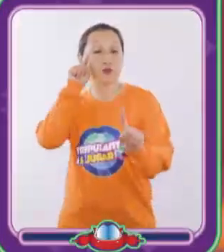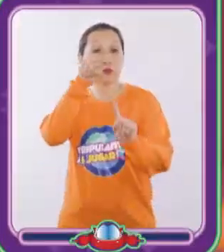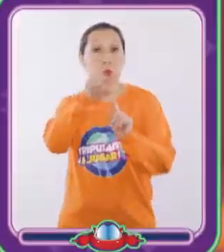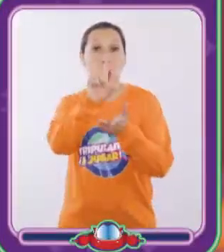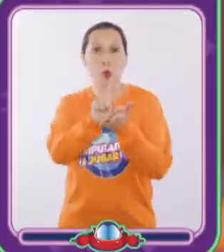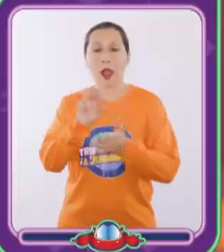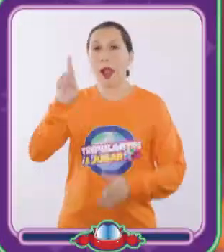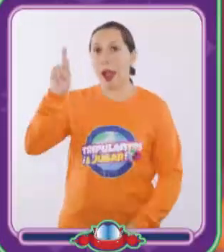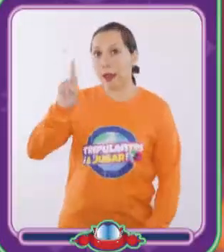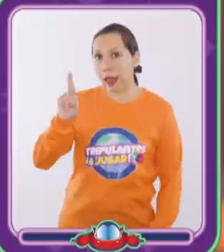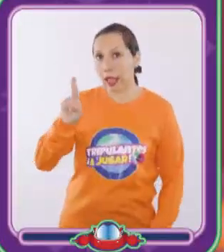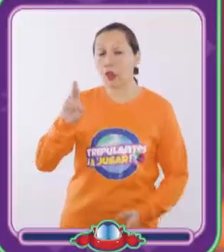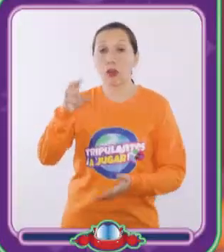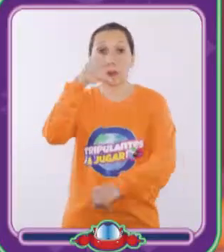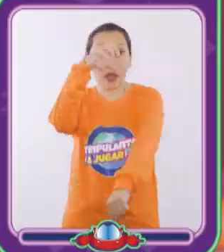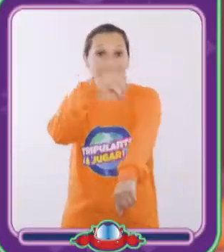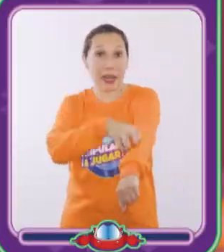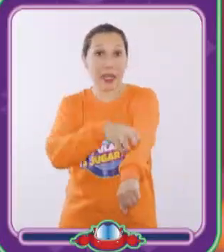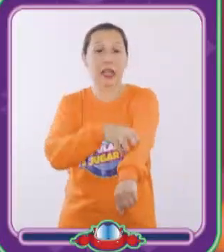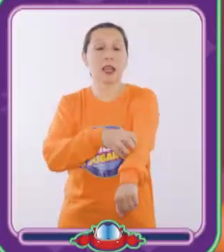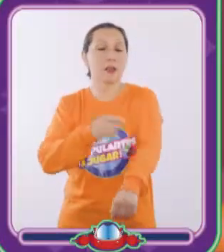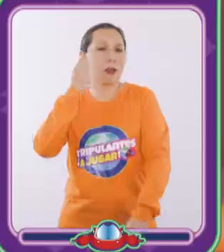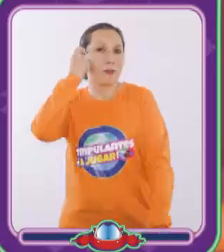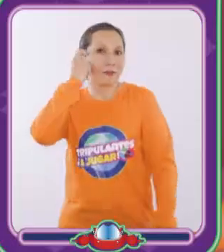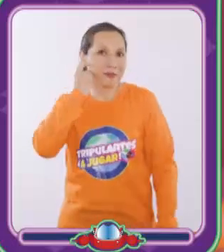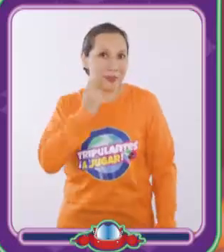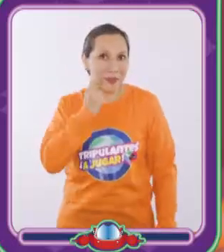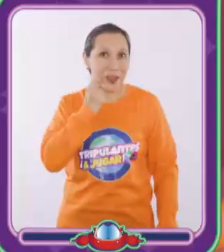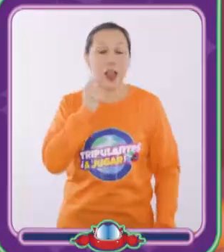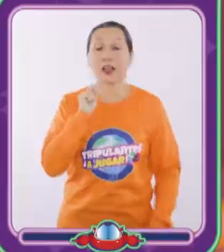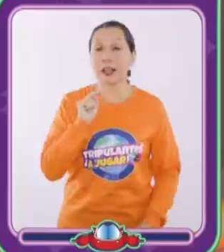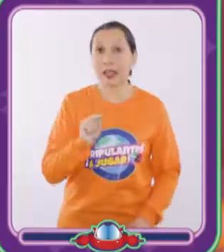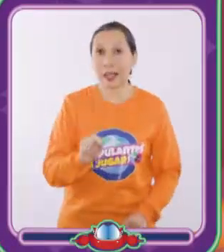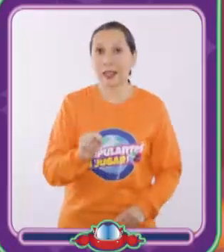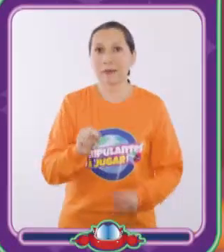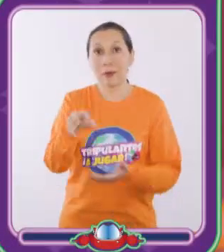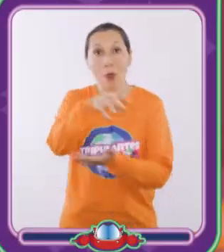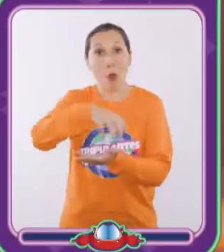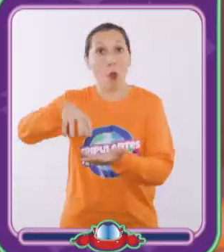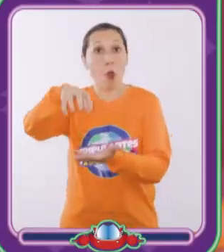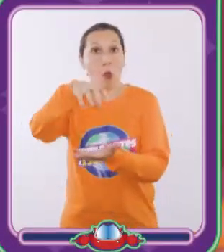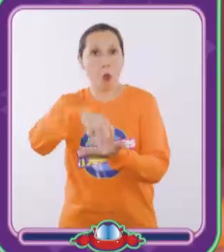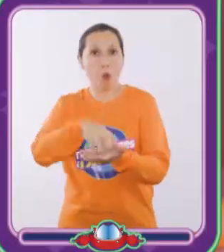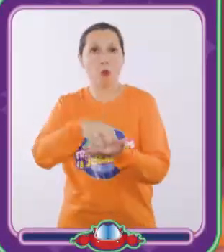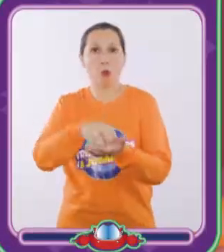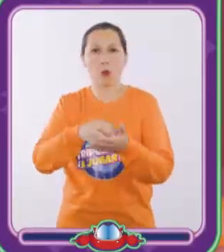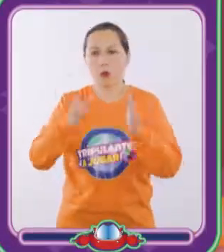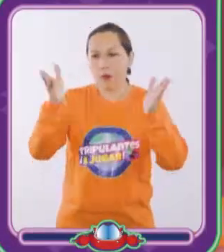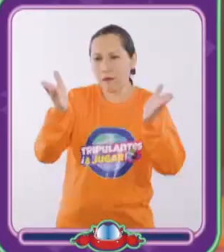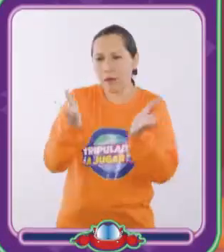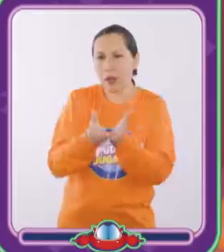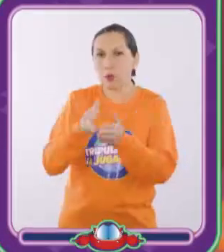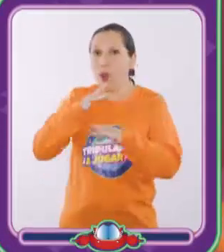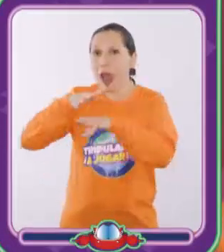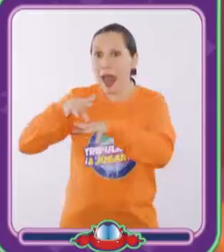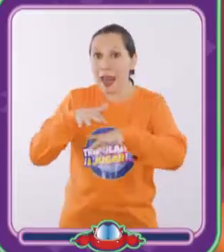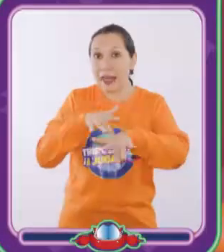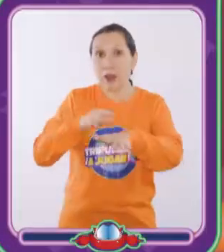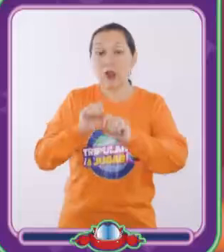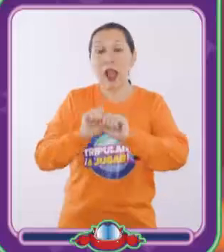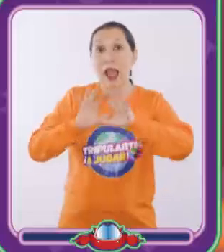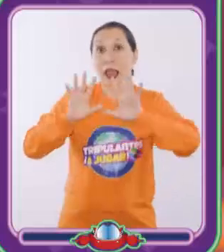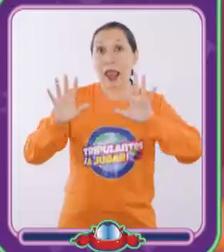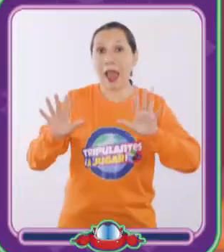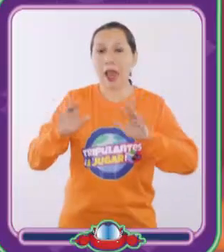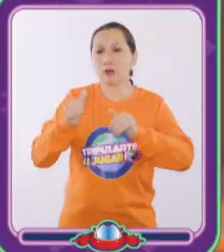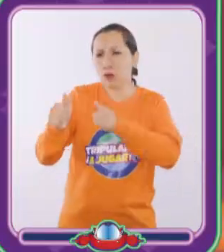Nuestro destino es Rengo, en la región del Libertador Bernardo O'Higgins. Esta comuna está en un valle junto al río